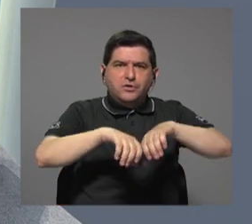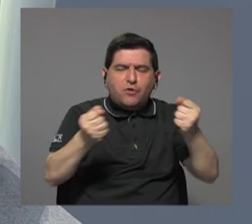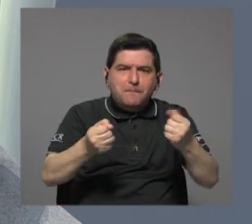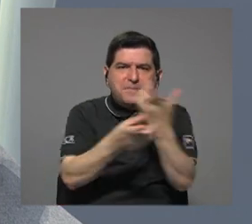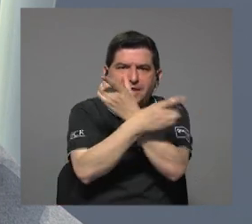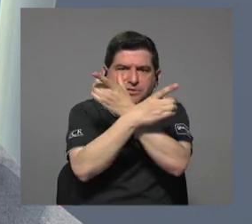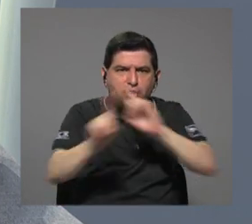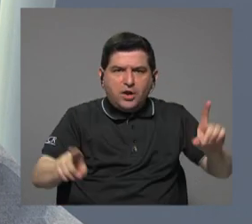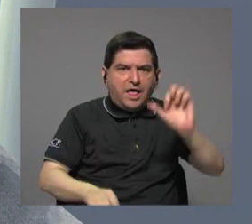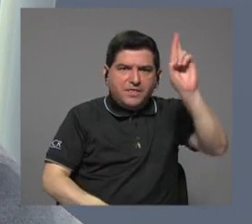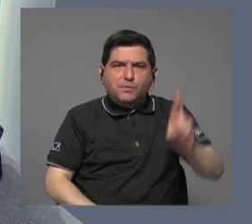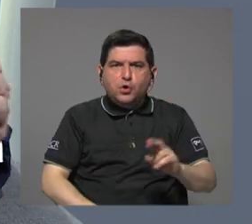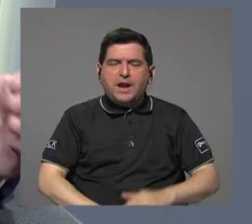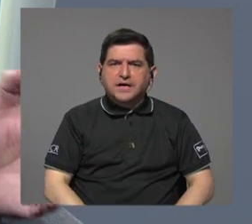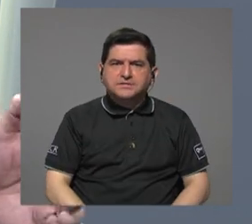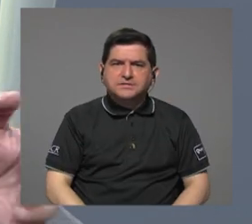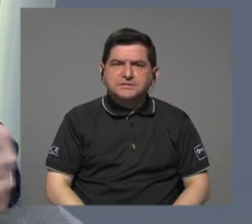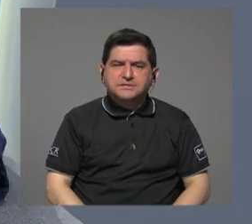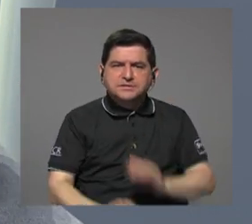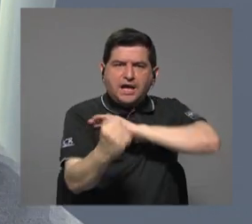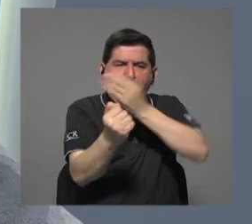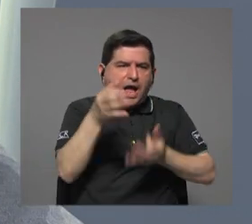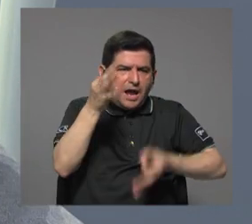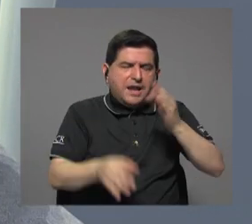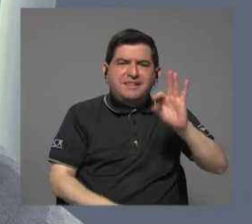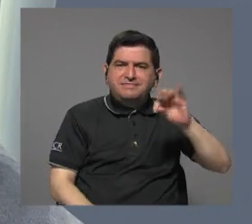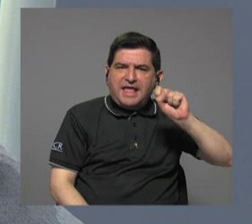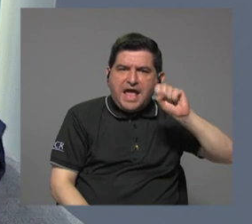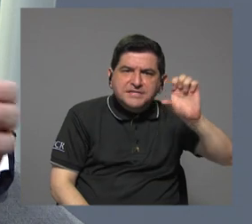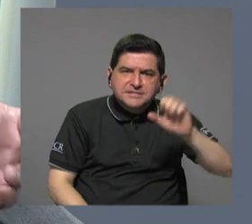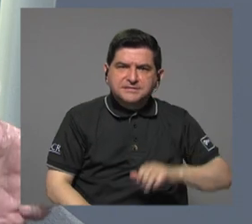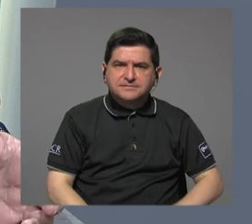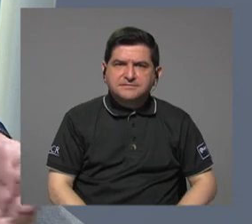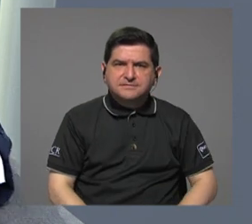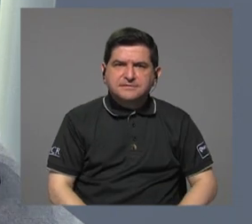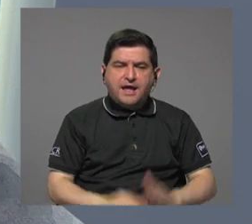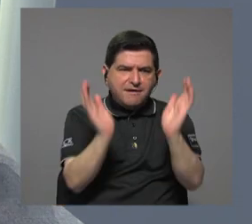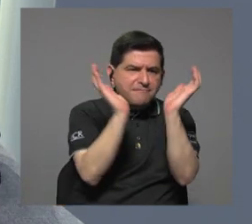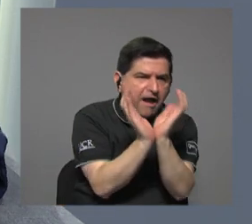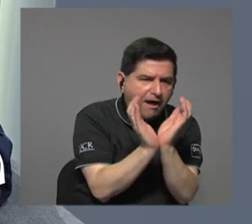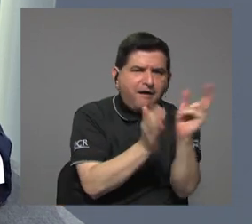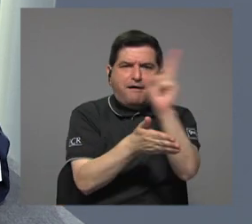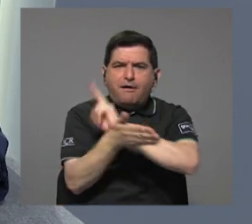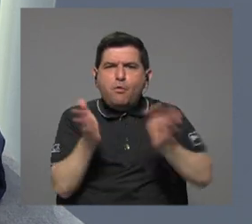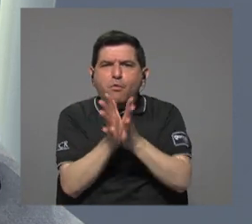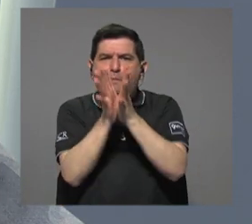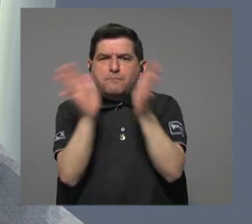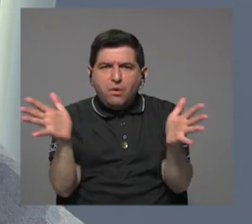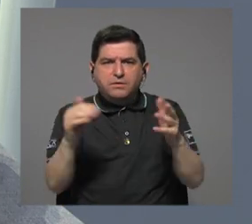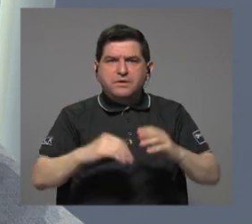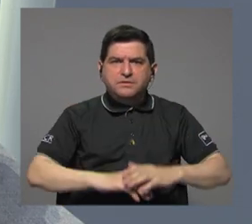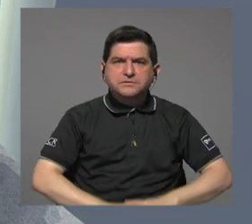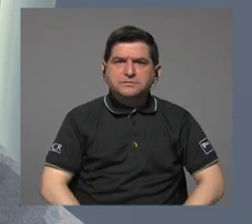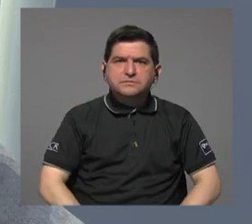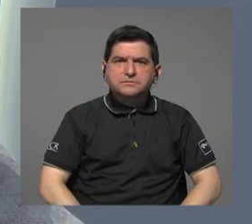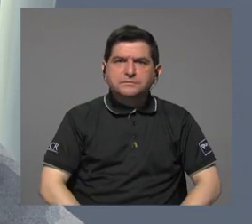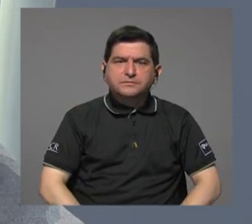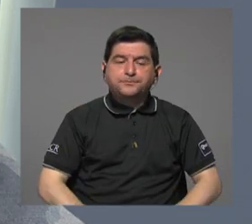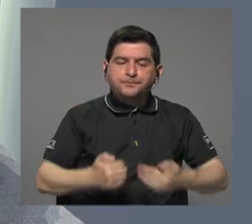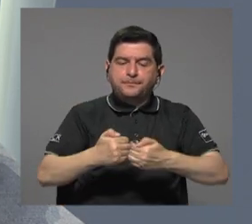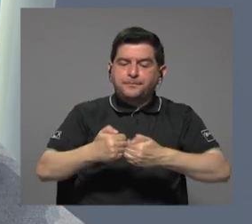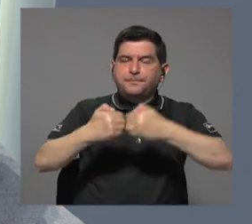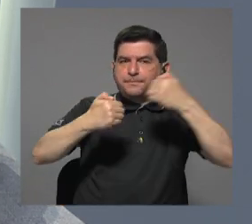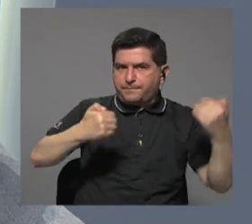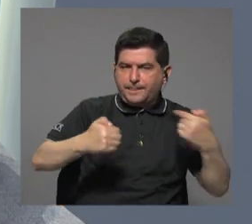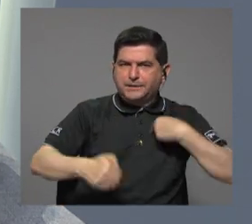democracia costarricense el poder judicial el tribunal supremo de elecciones la caja las universidades públicas y por otro lado